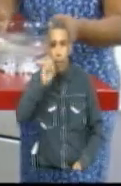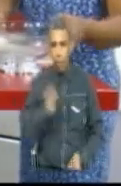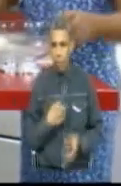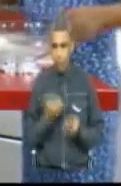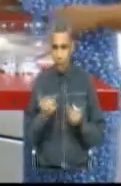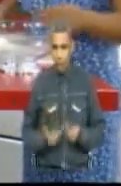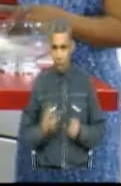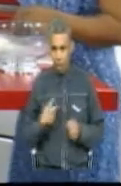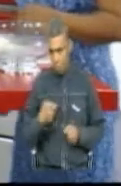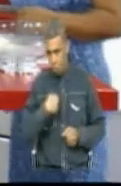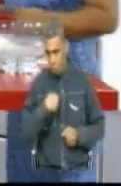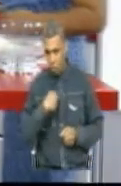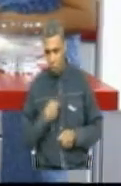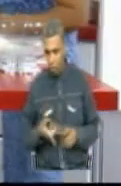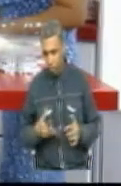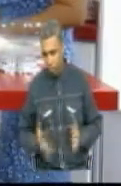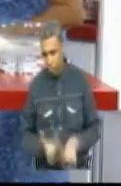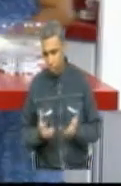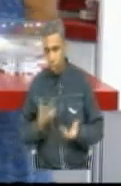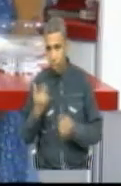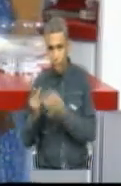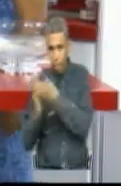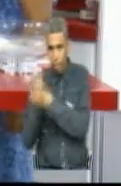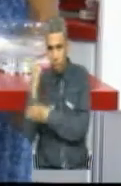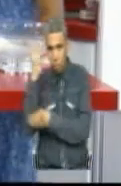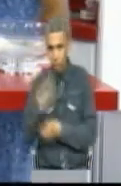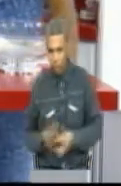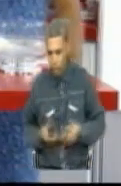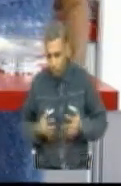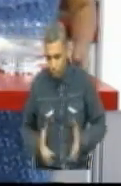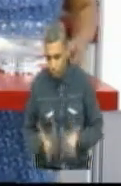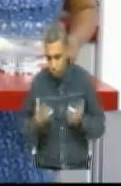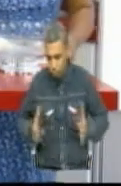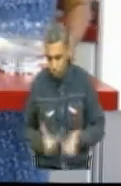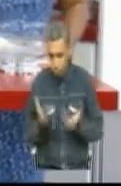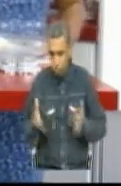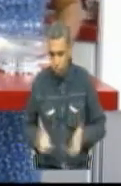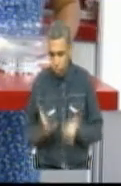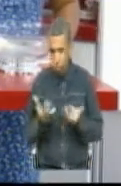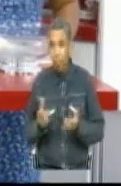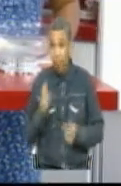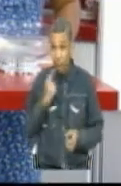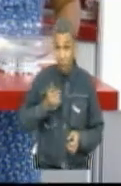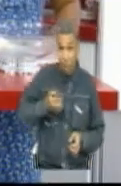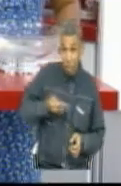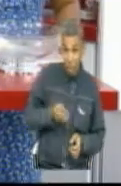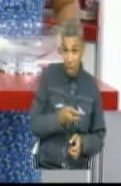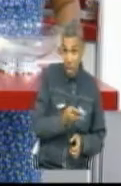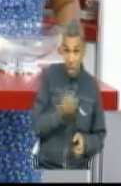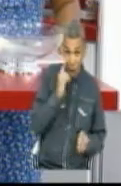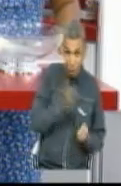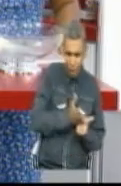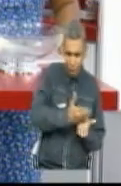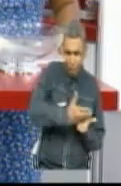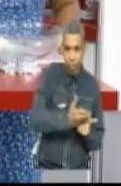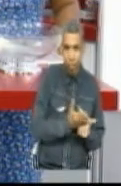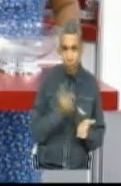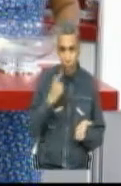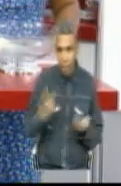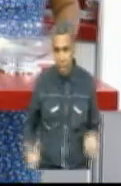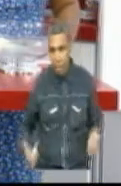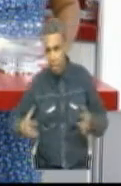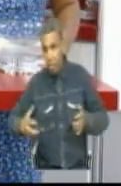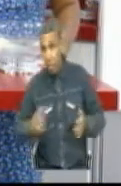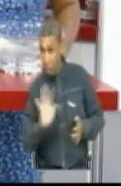ensalada de verduras si antes de agregarle al atún no yo no la voy a agregar dentro del atún que va a tener